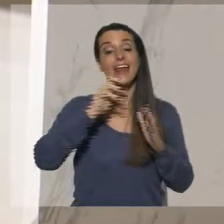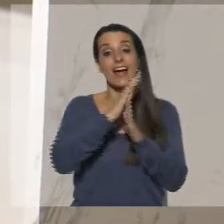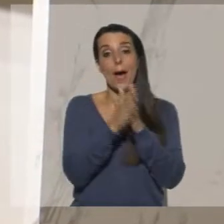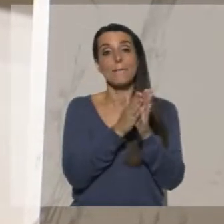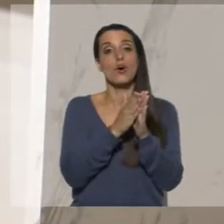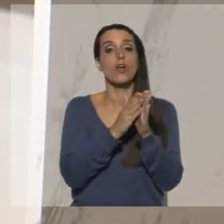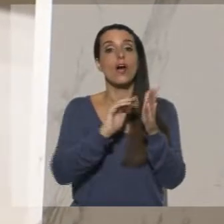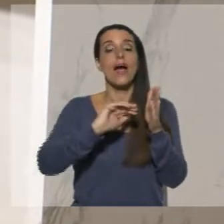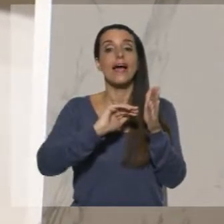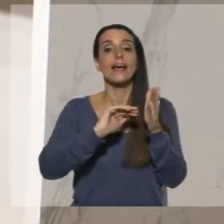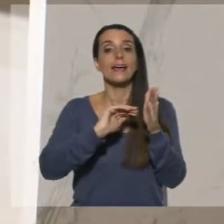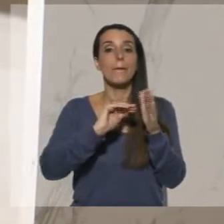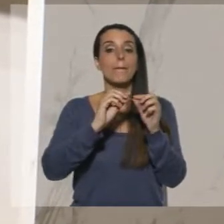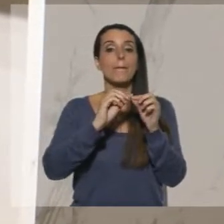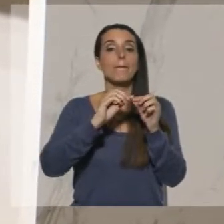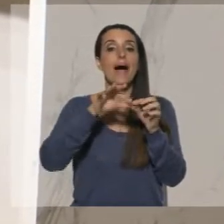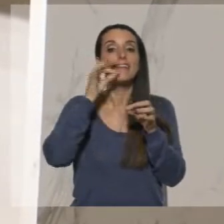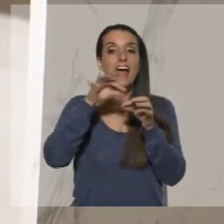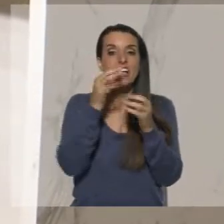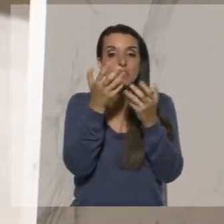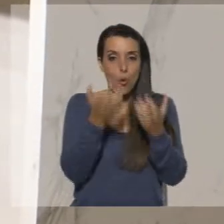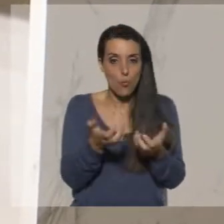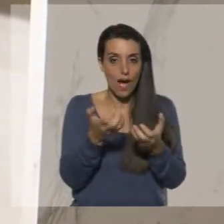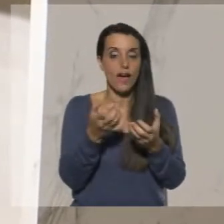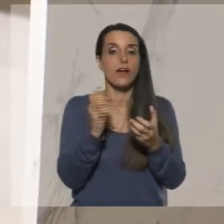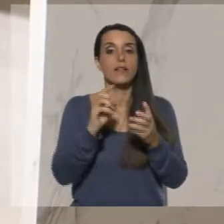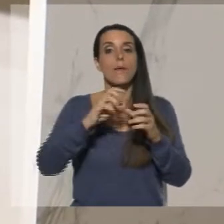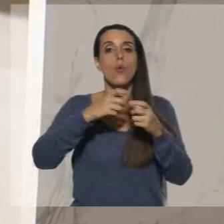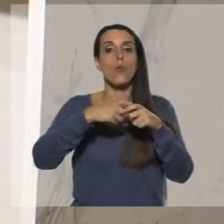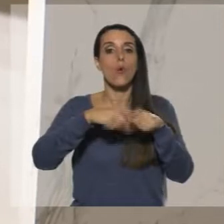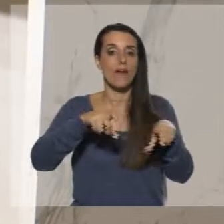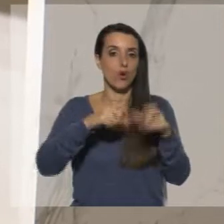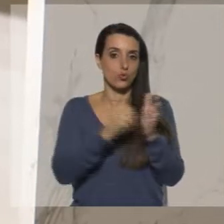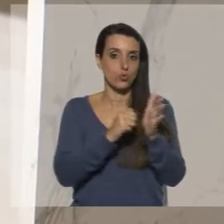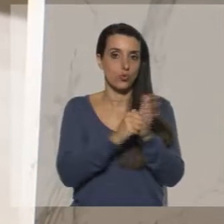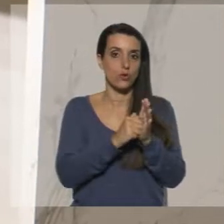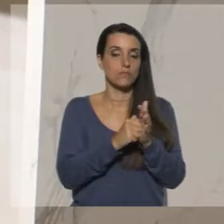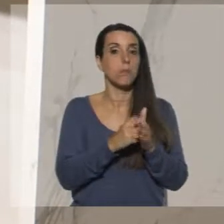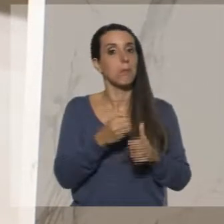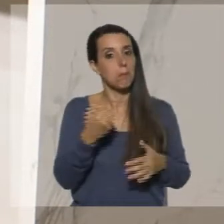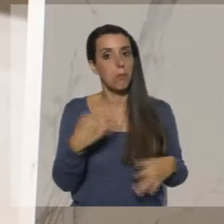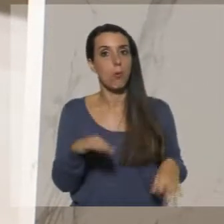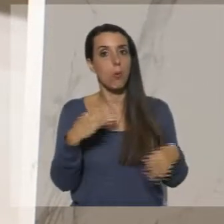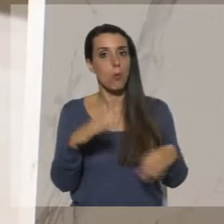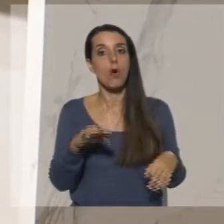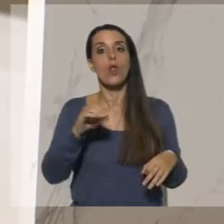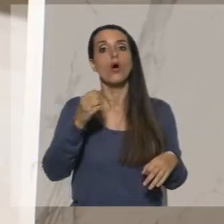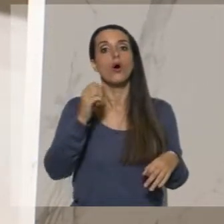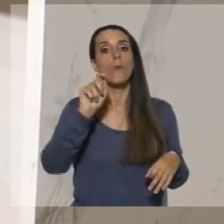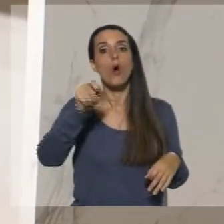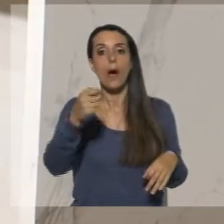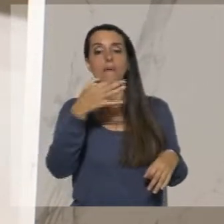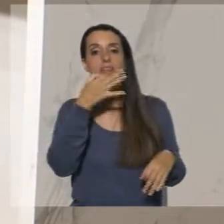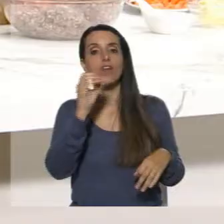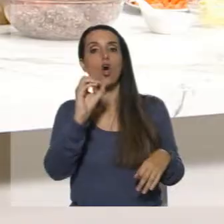panceta, pasas de uva. Atención, qué rico, pasas me gusta. De uva y huevo duro. Me Oscar gusta, de San José. Muy bueno el programa, nos dice Oscar,